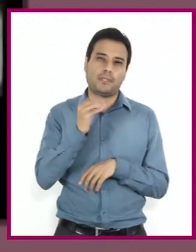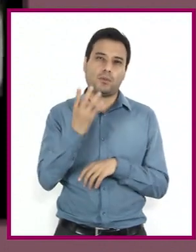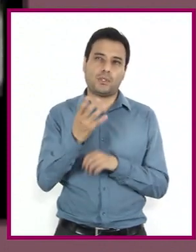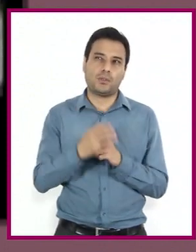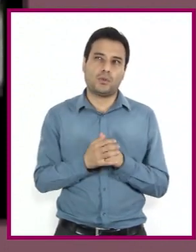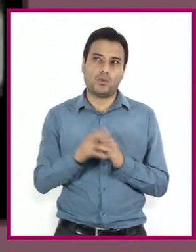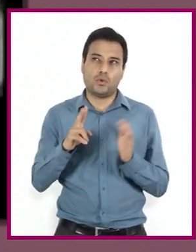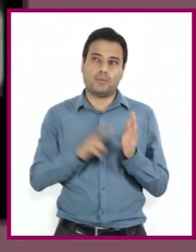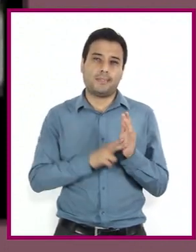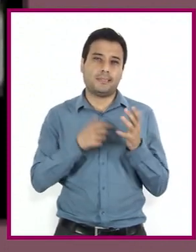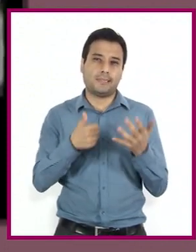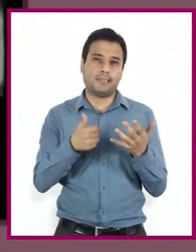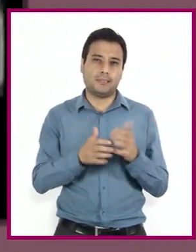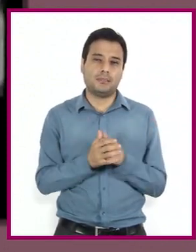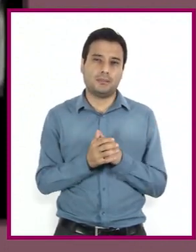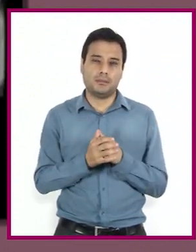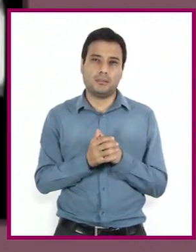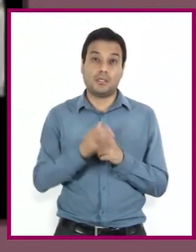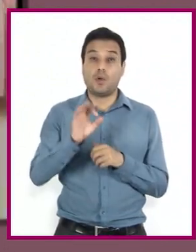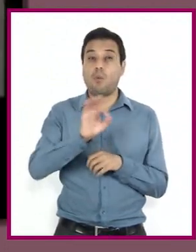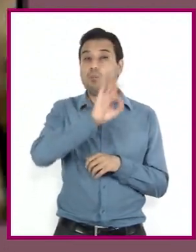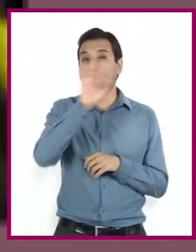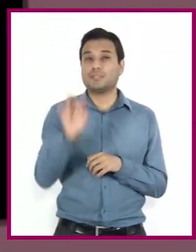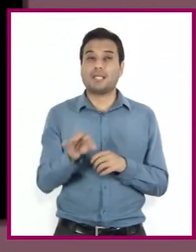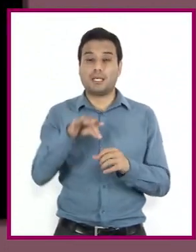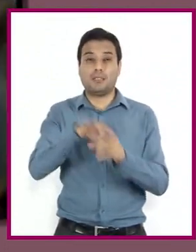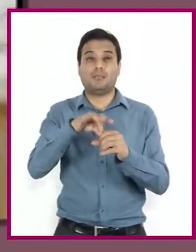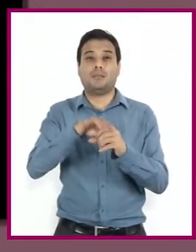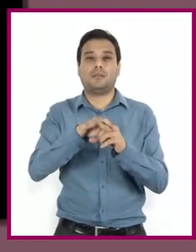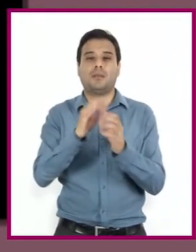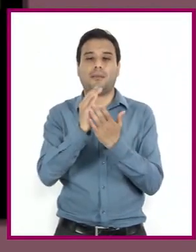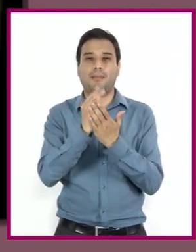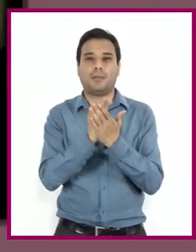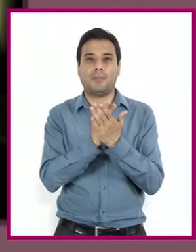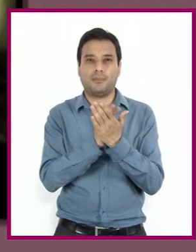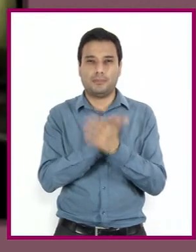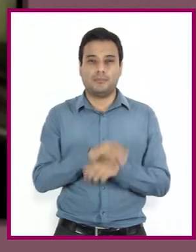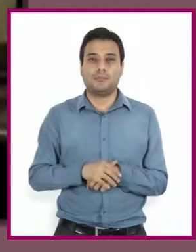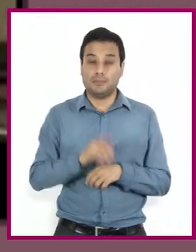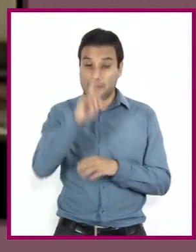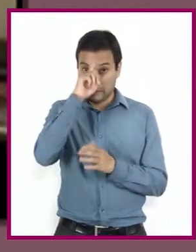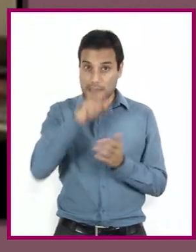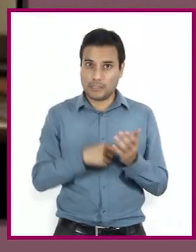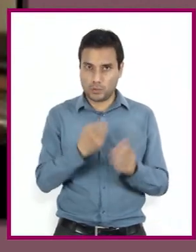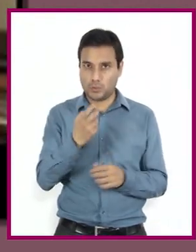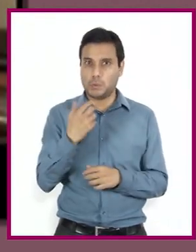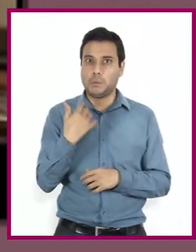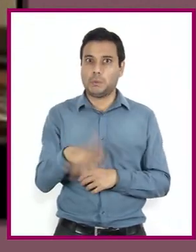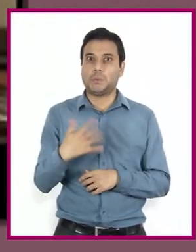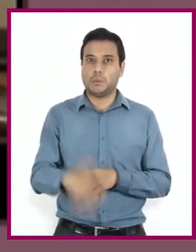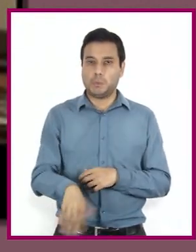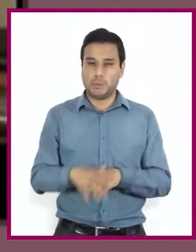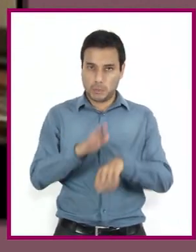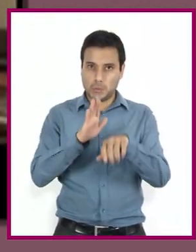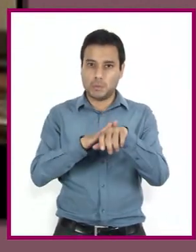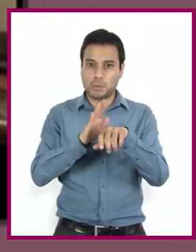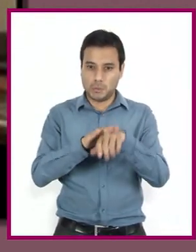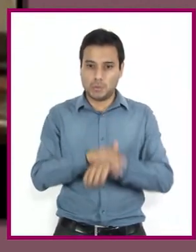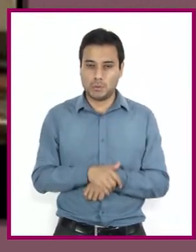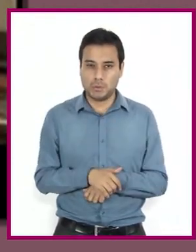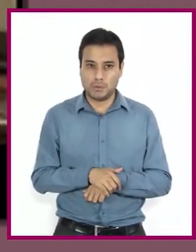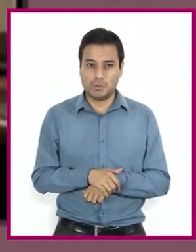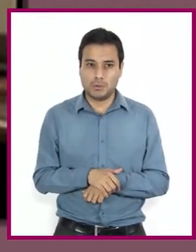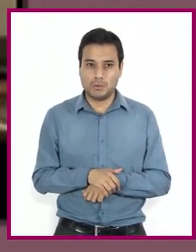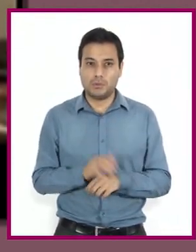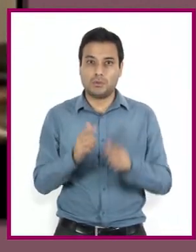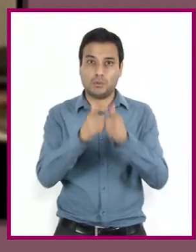2006, el porcentaje de votantes ha venido bajando. Y yo creo que este es un foco, una llamada de atención, sobre todo a